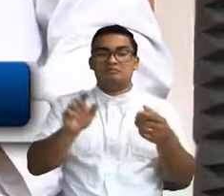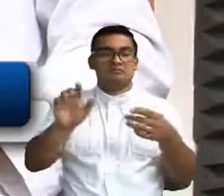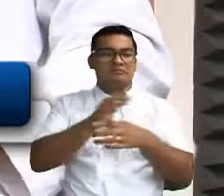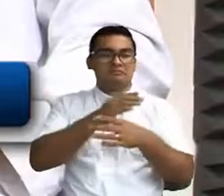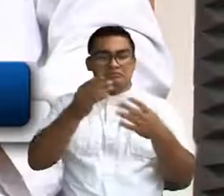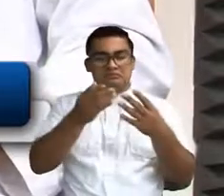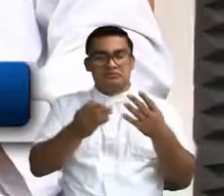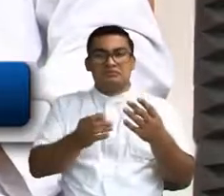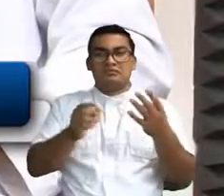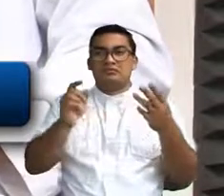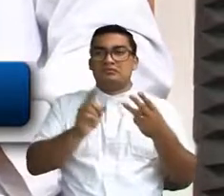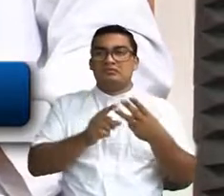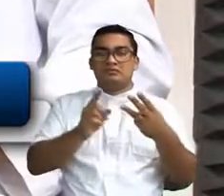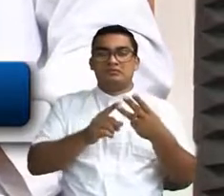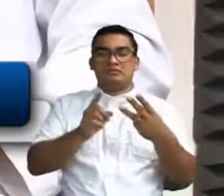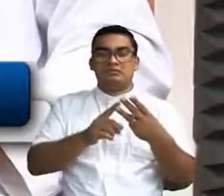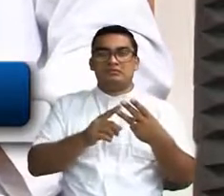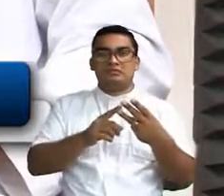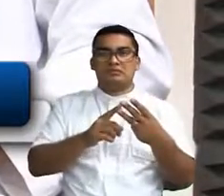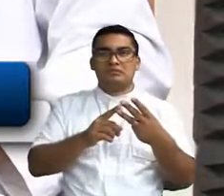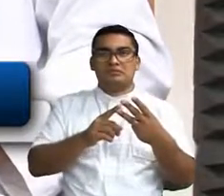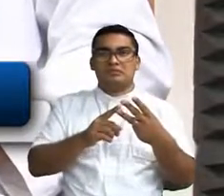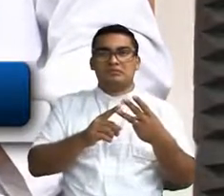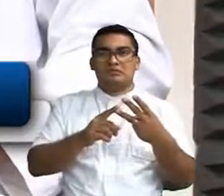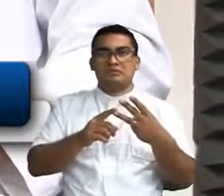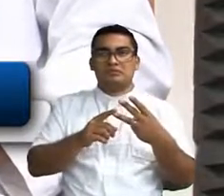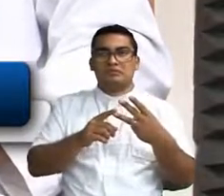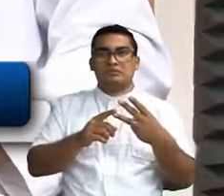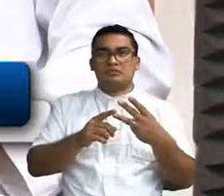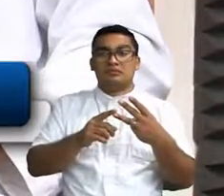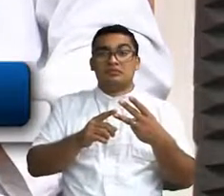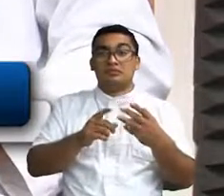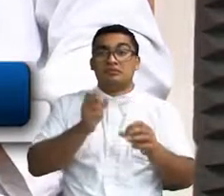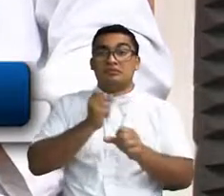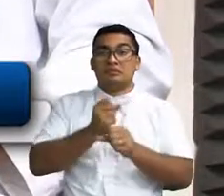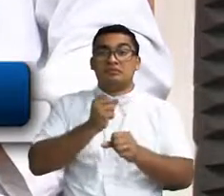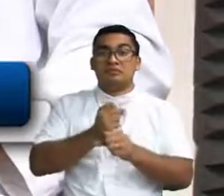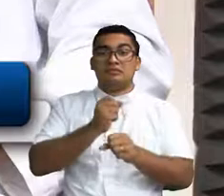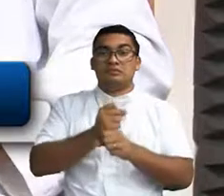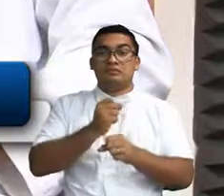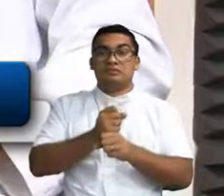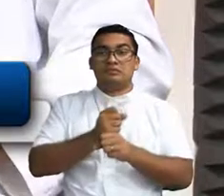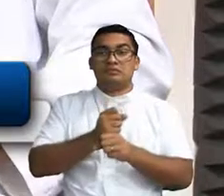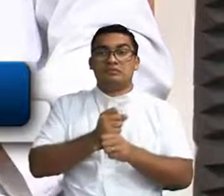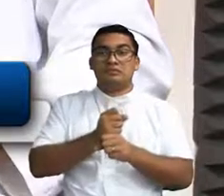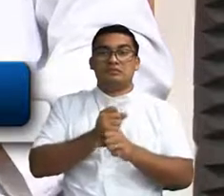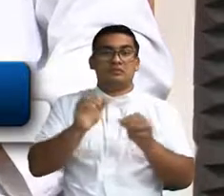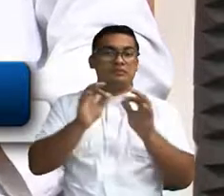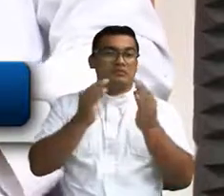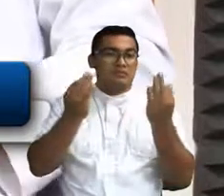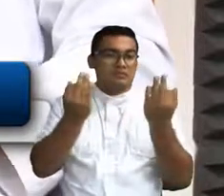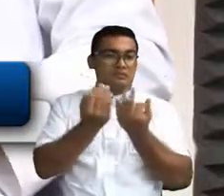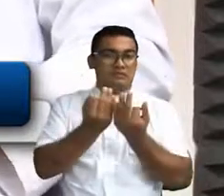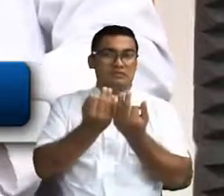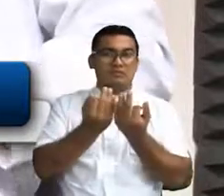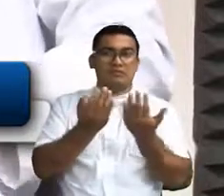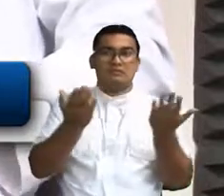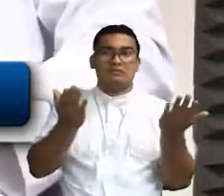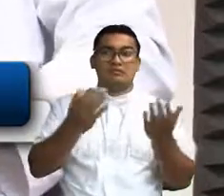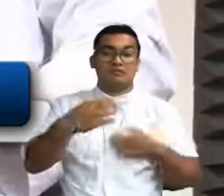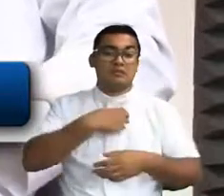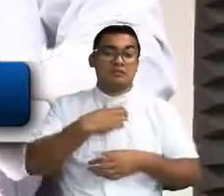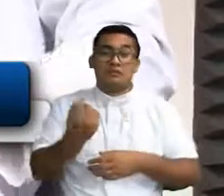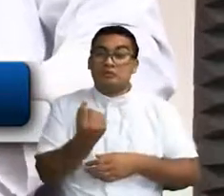otros. Y la tercera prevención que podemos hacer es trabajarla de forma familiar, no abordarnos